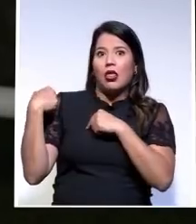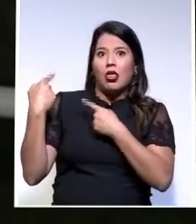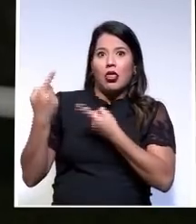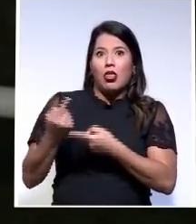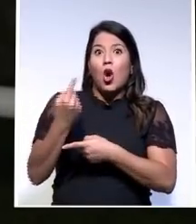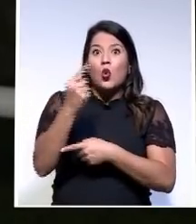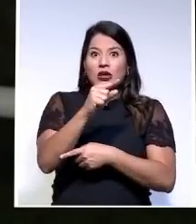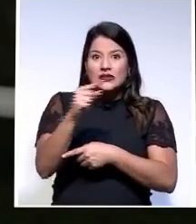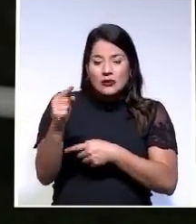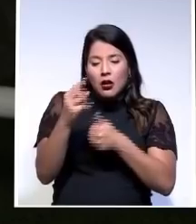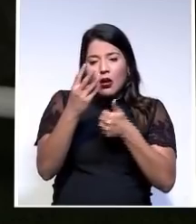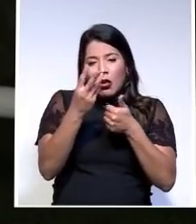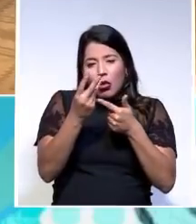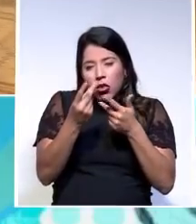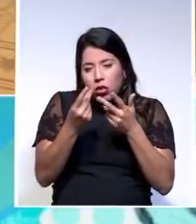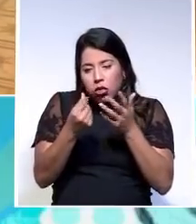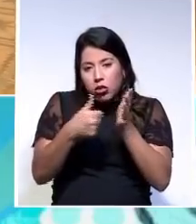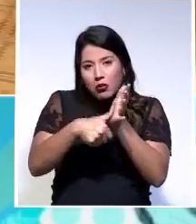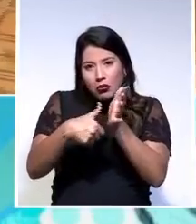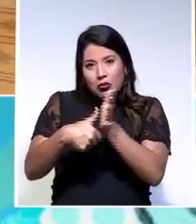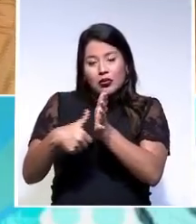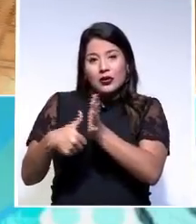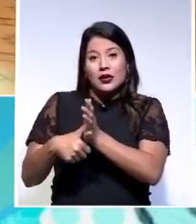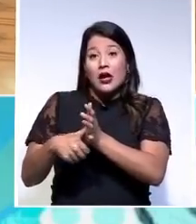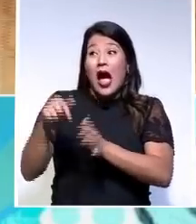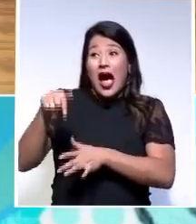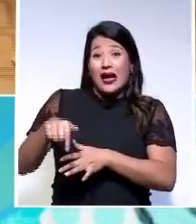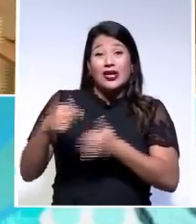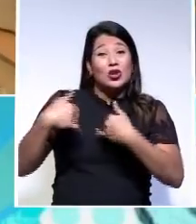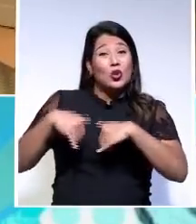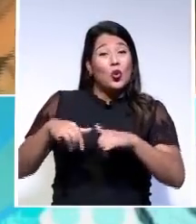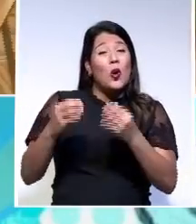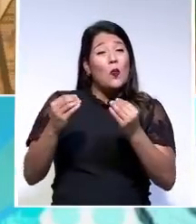durante varios días. Aquí sigue siendo bastante